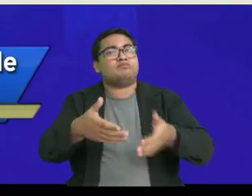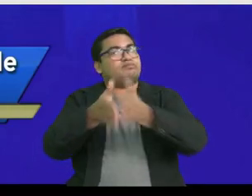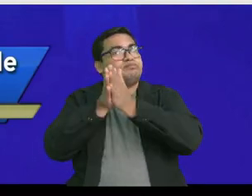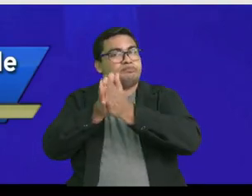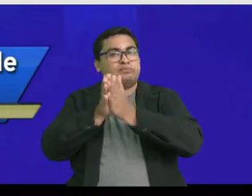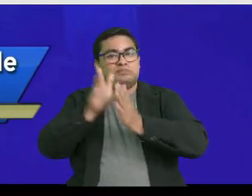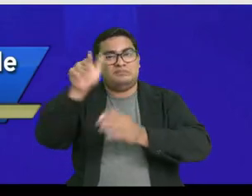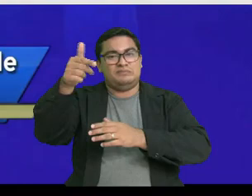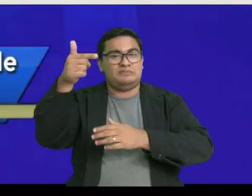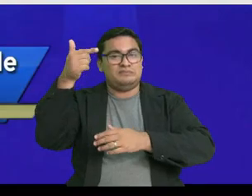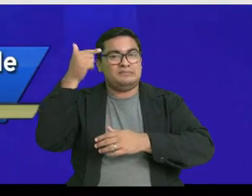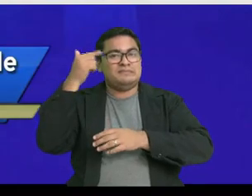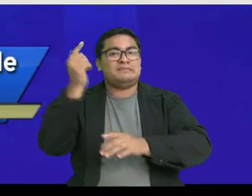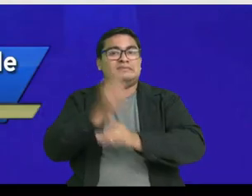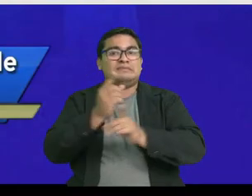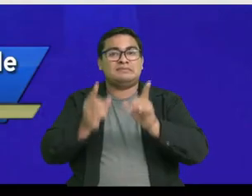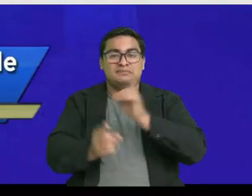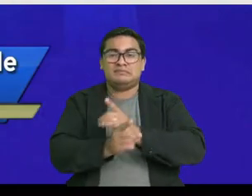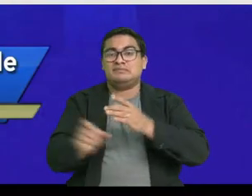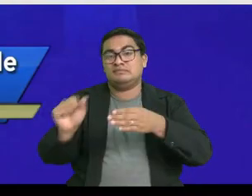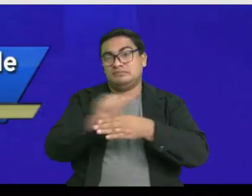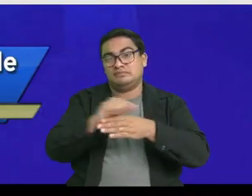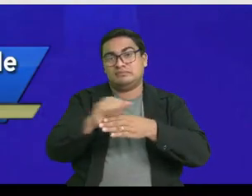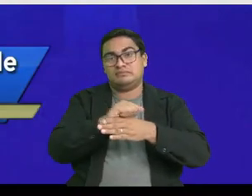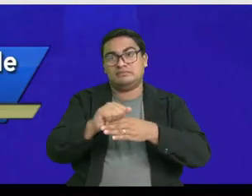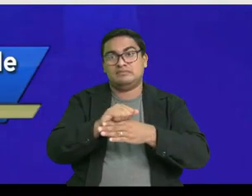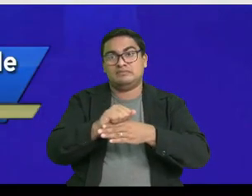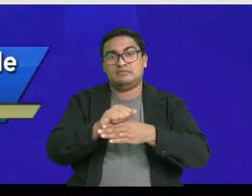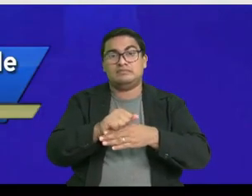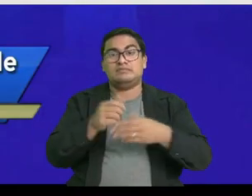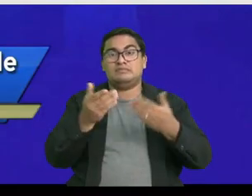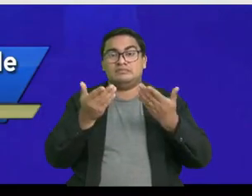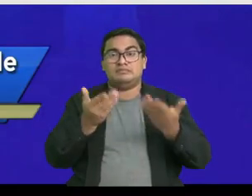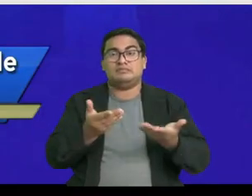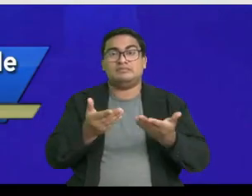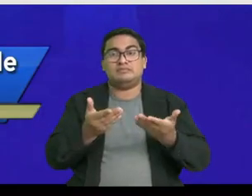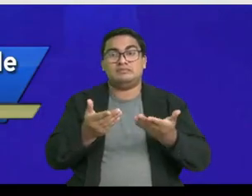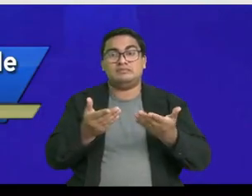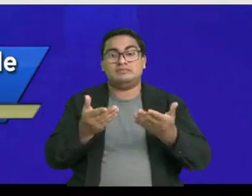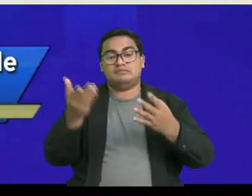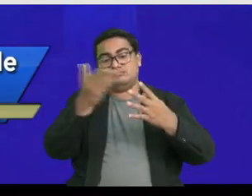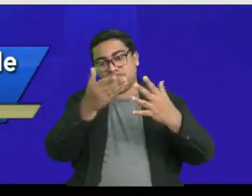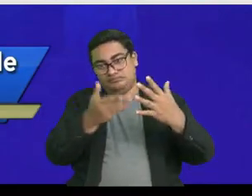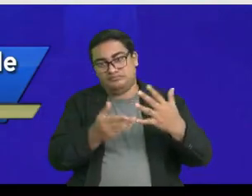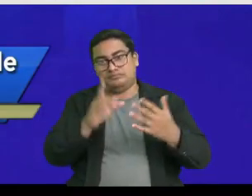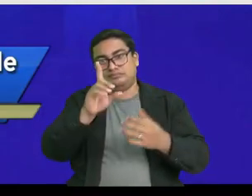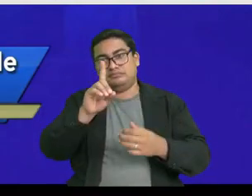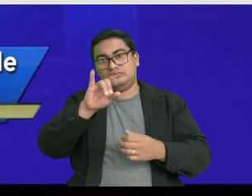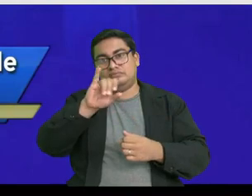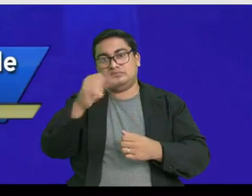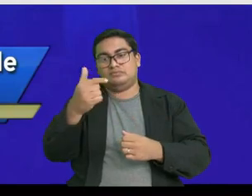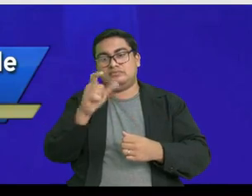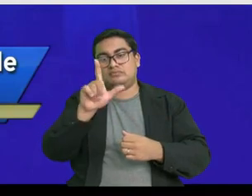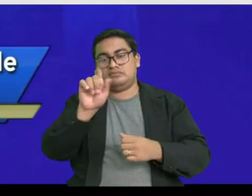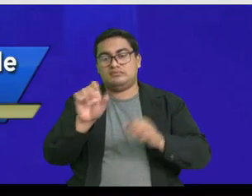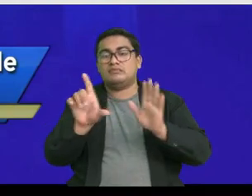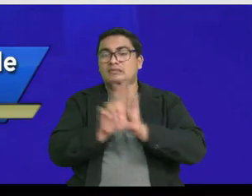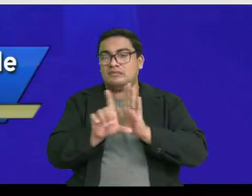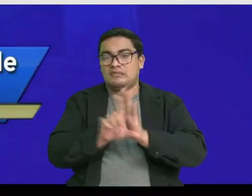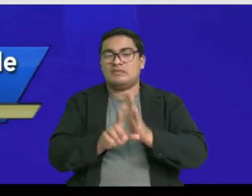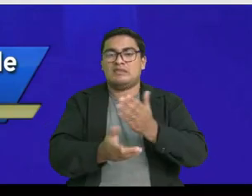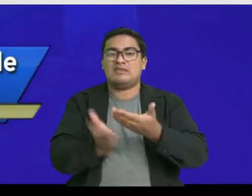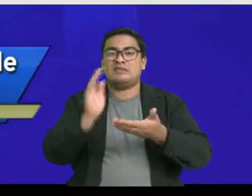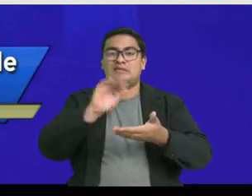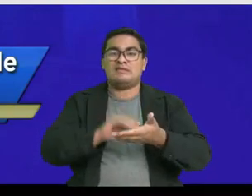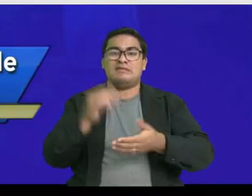Estado la obligación de que se apliquen. Porque entonces, todo digesto es una restitución de derecho para